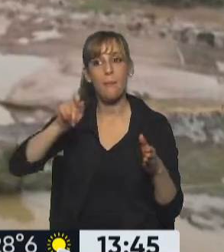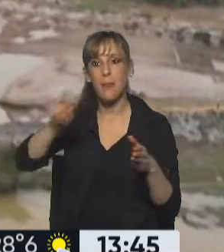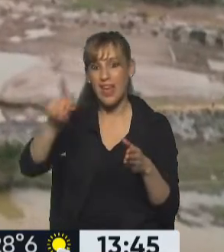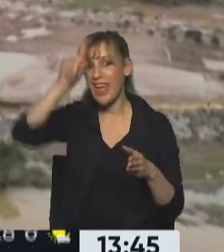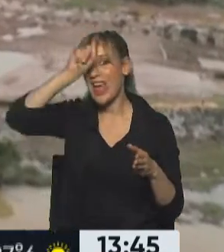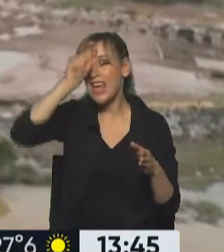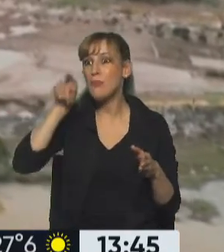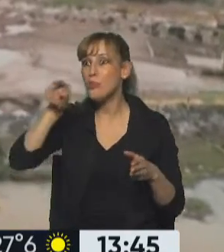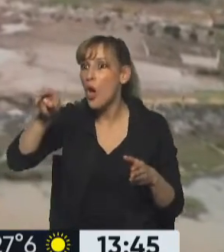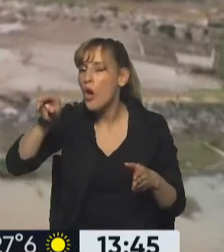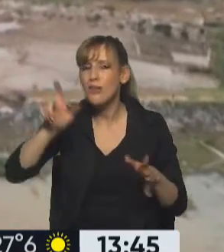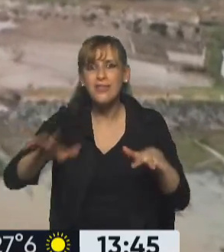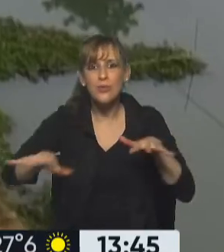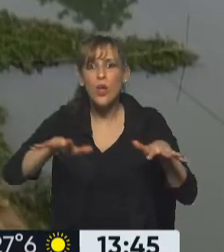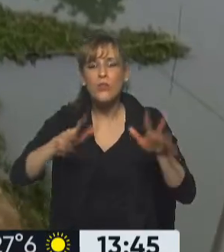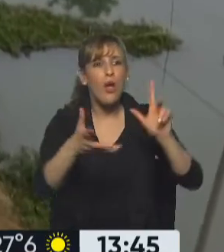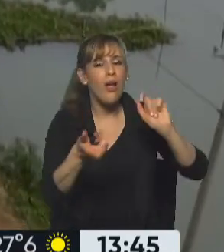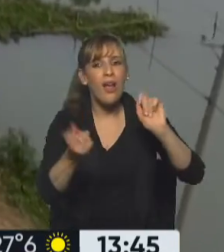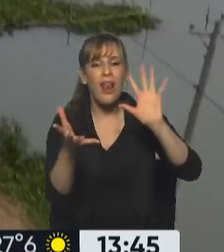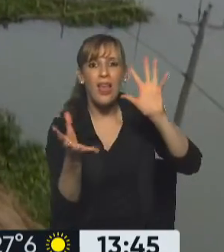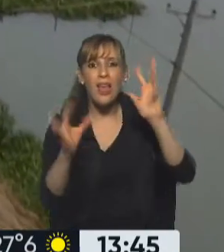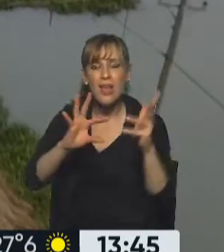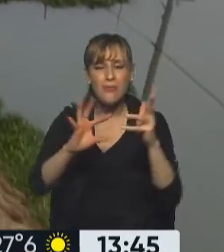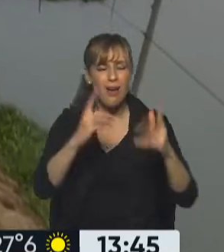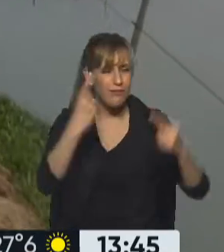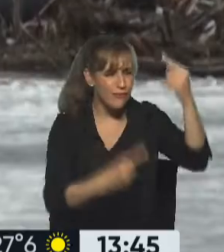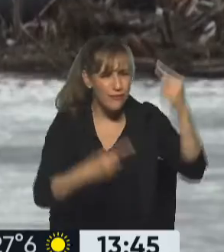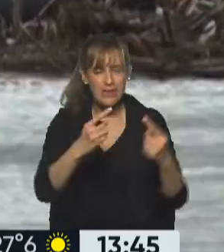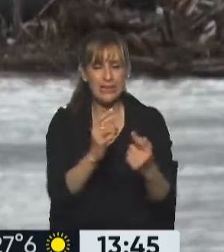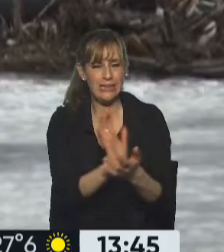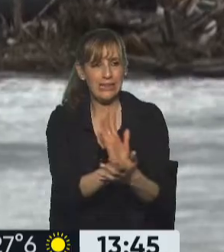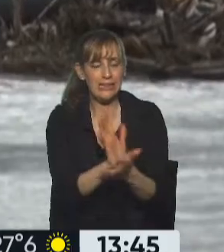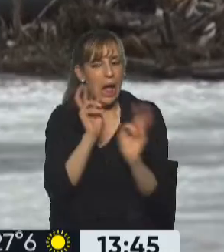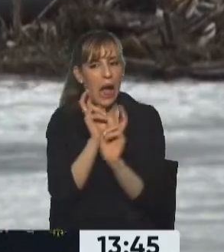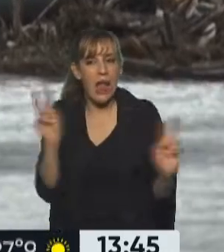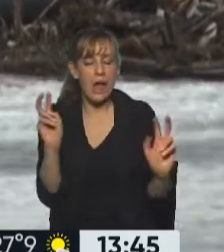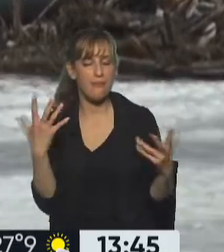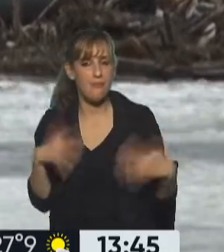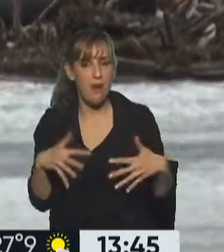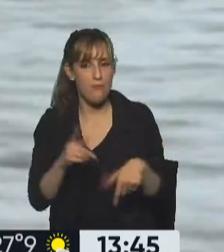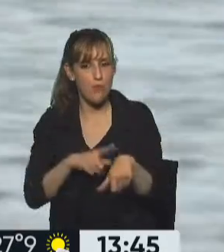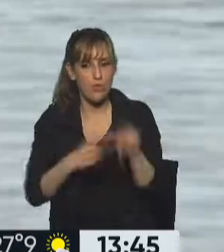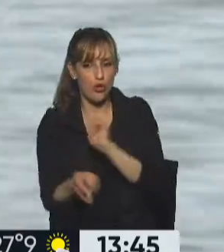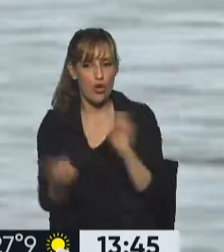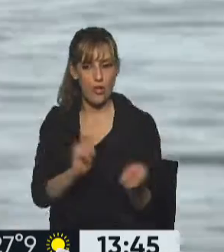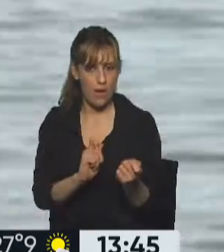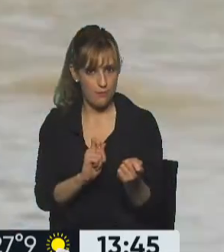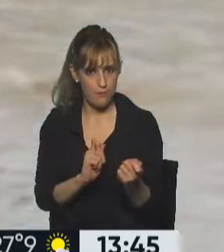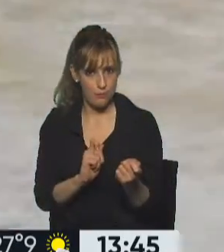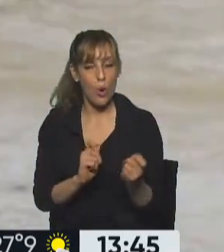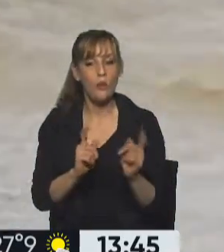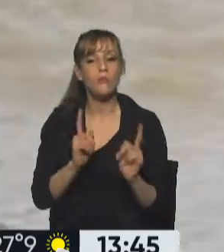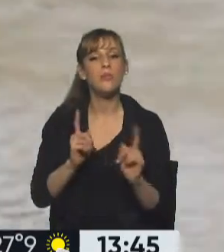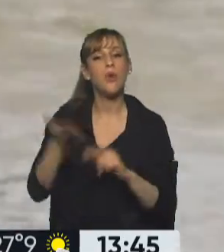de señales de alarma medioambientales que se están volviendo cada vez más frecuentes y desbordan todas las buenas intenciones expresadas en